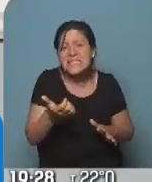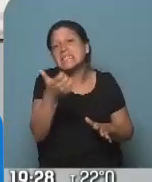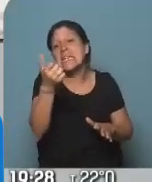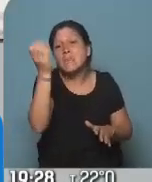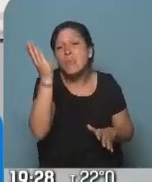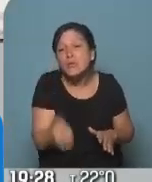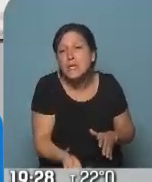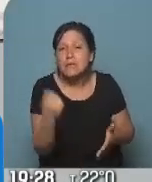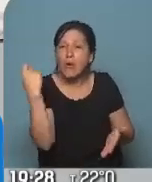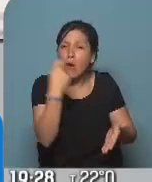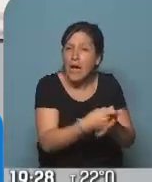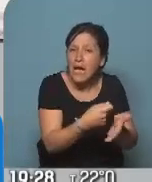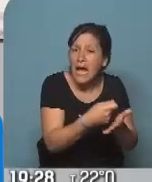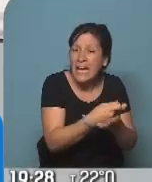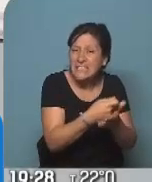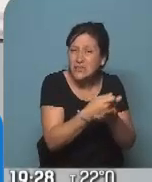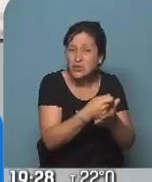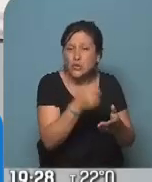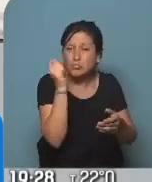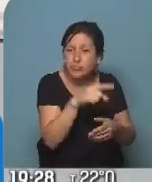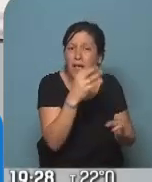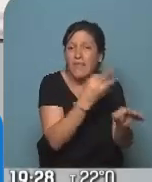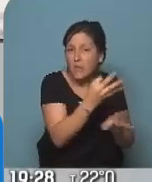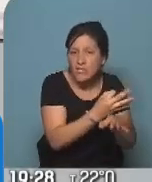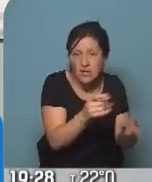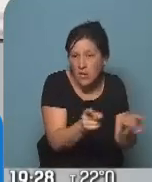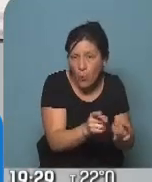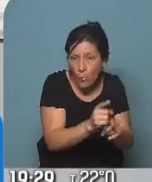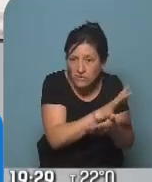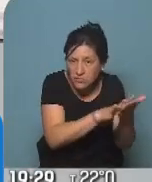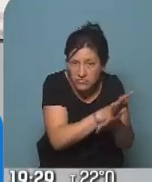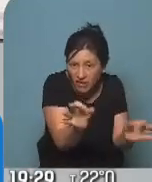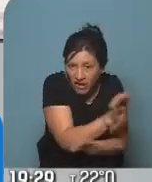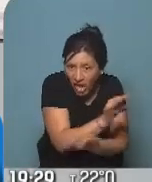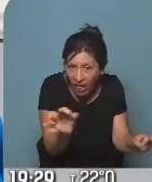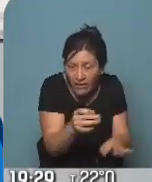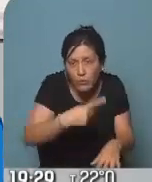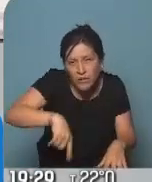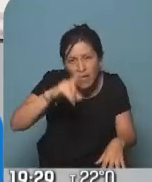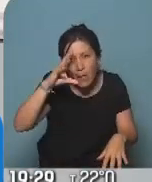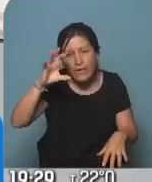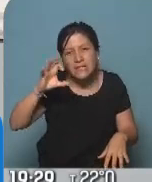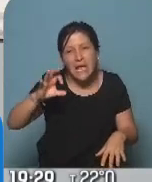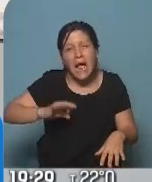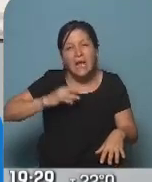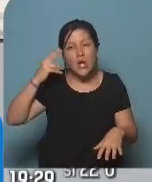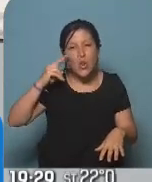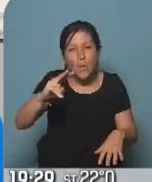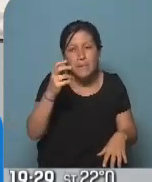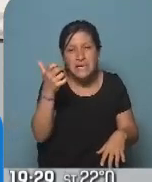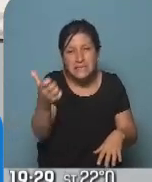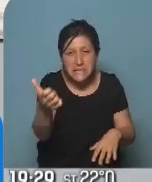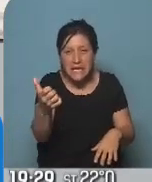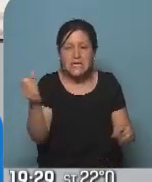en educación. Aún así no resolvimos los problemas. Quiero recordar que en el año 2006 se aprueba la Ley de Financiamiento Educativo,